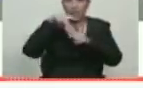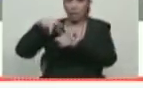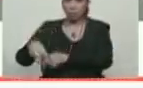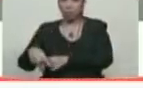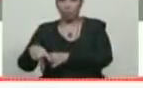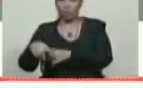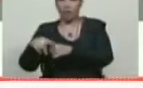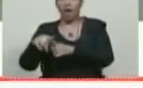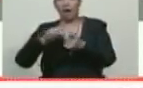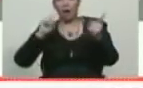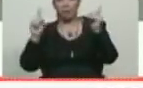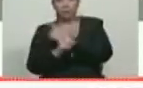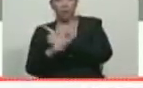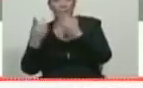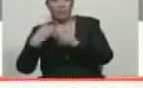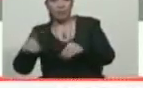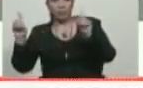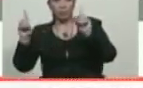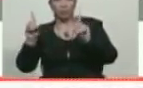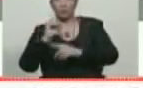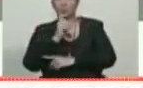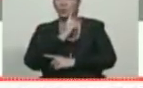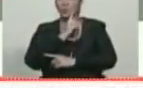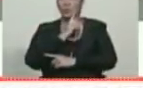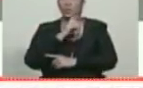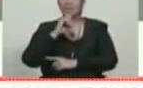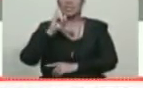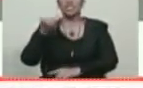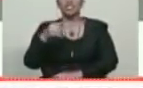la democracia, de un tipo que se llama Jim Char.